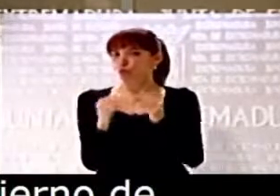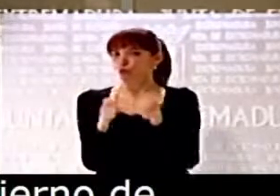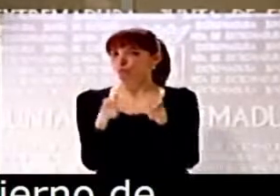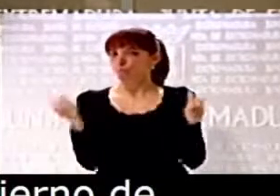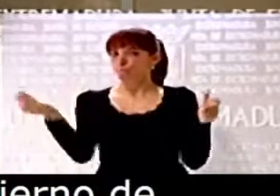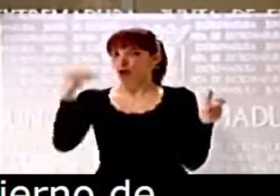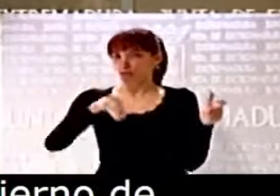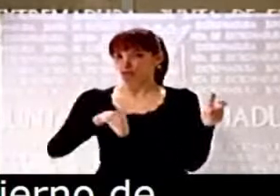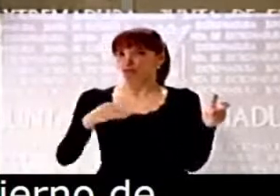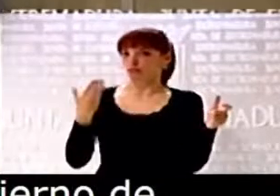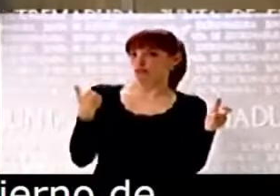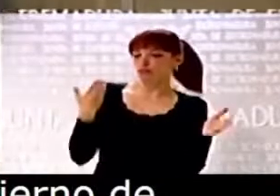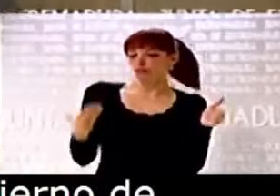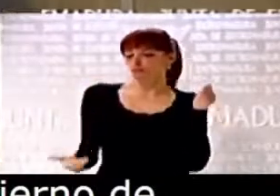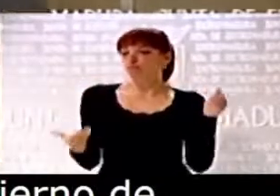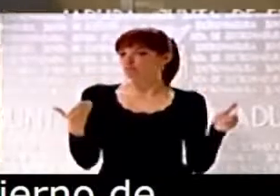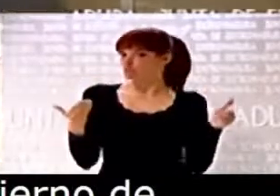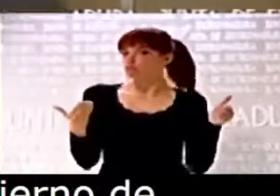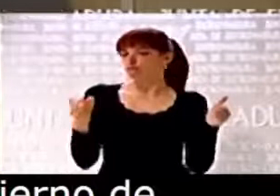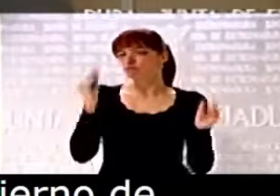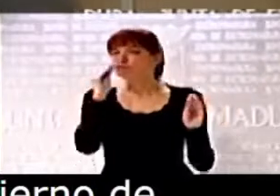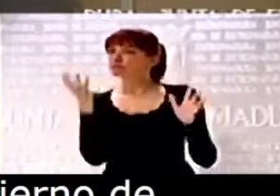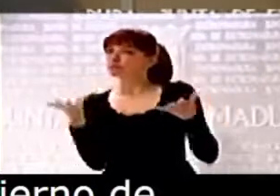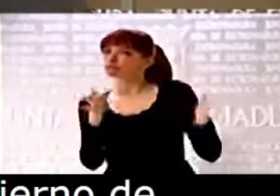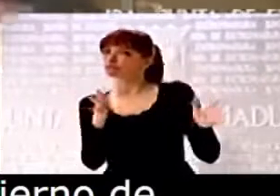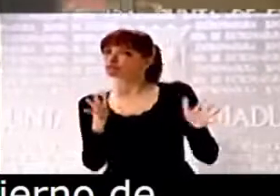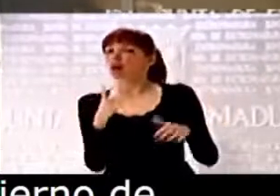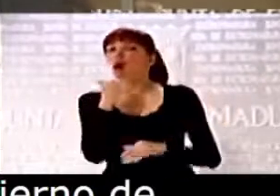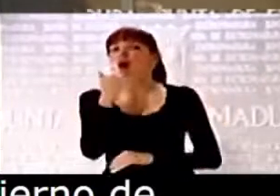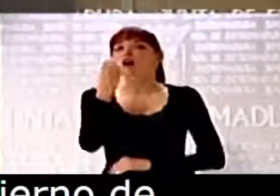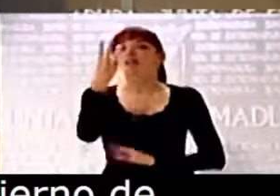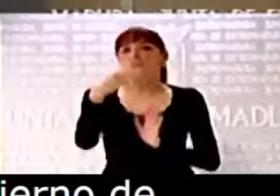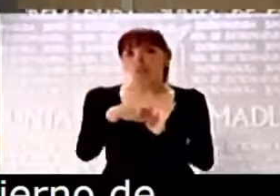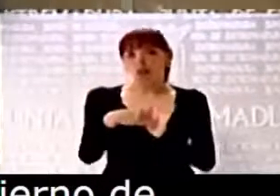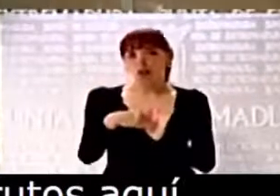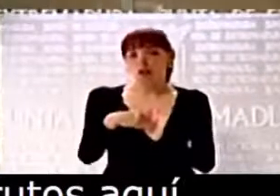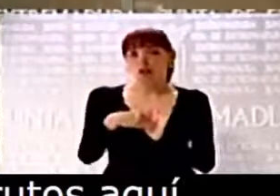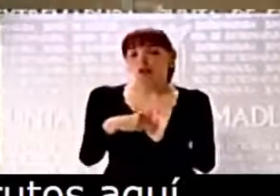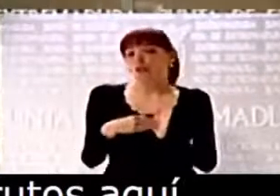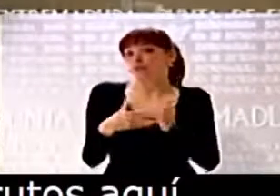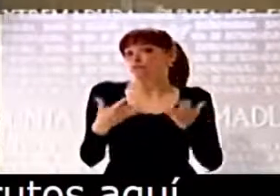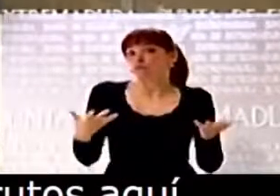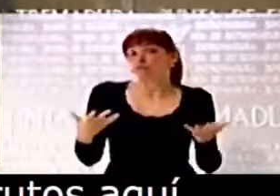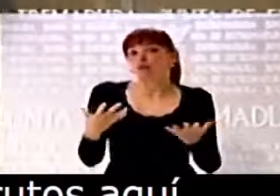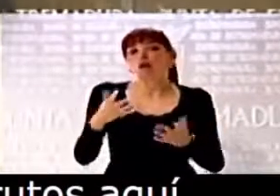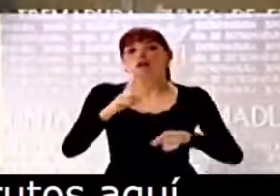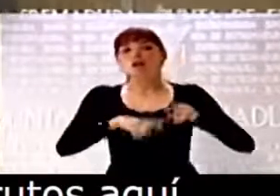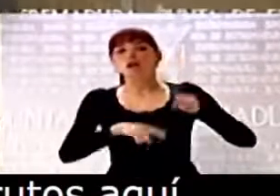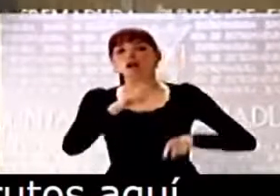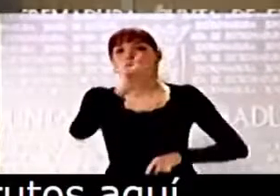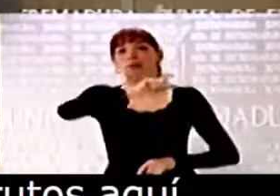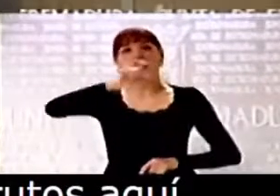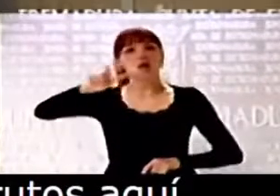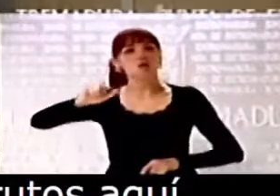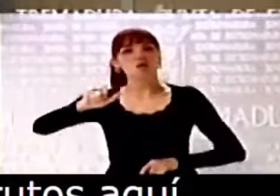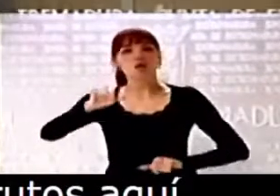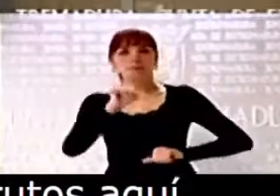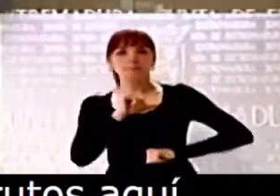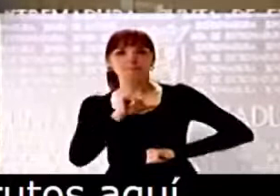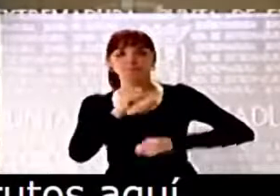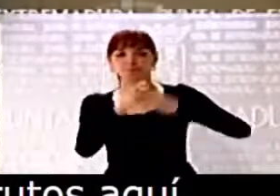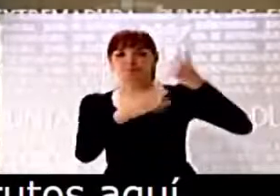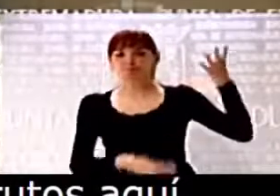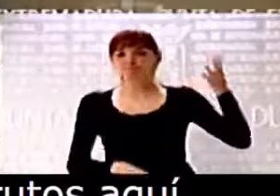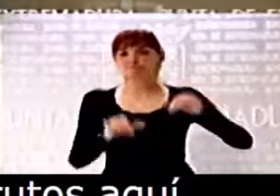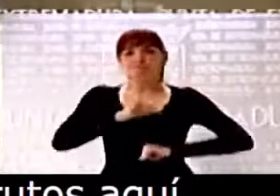que teníamos y está previsto que lleguemos hasta los 3.000, ¿no? Con lo cual había gente esperando tener una solución